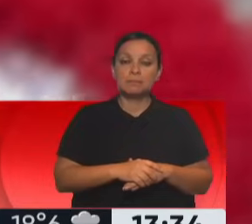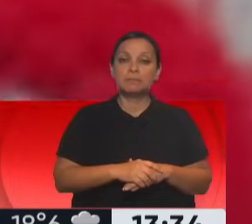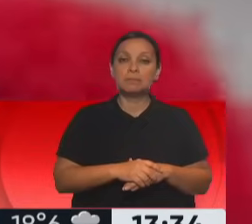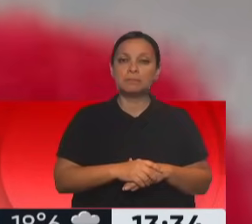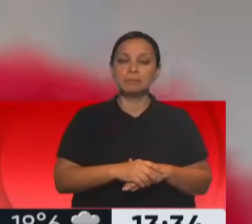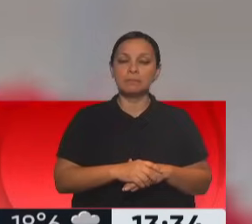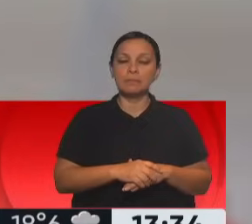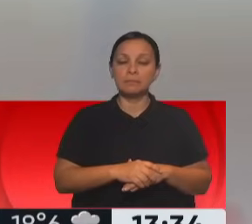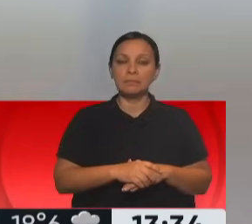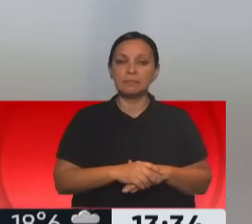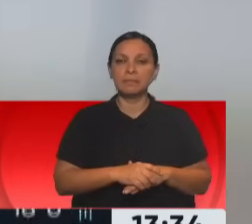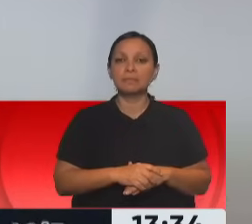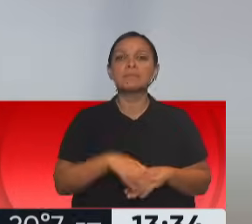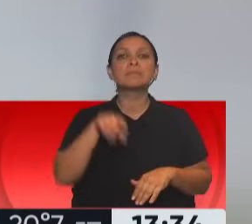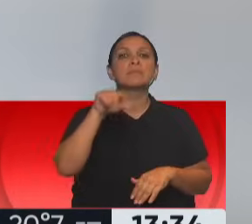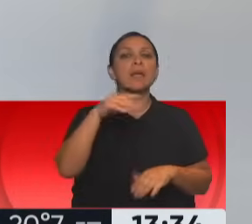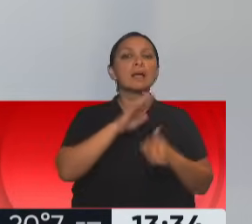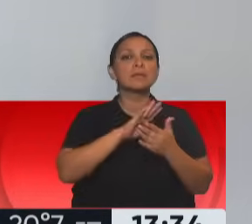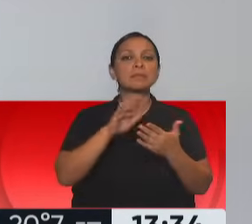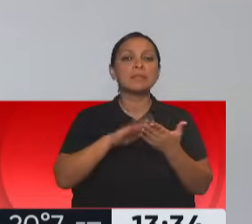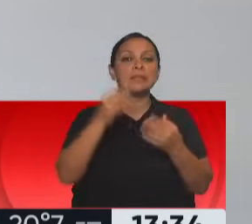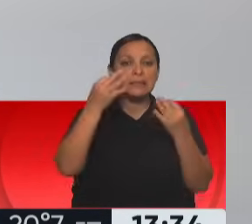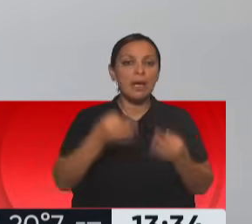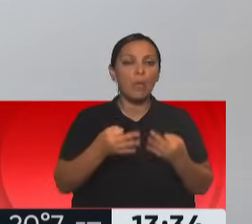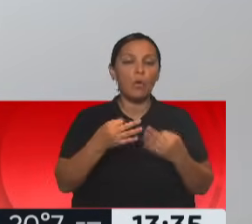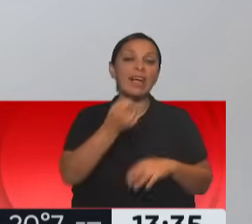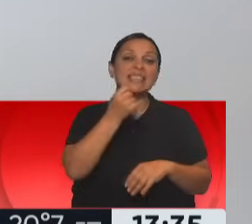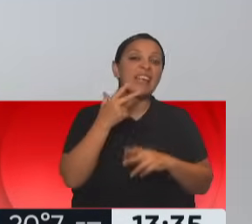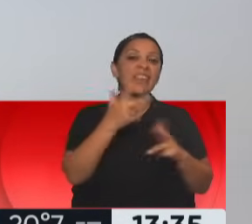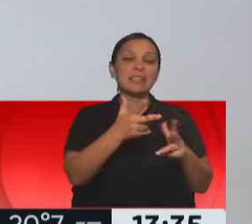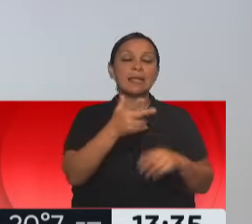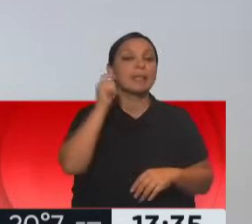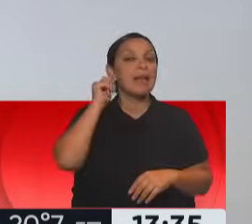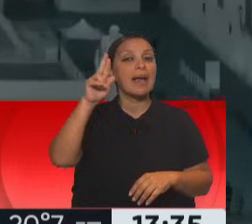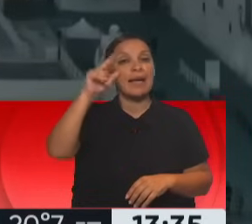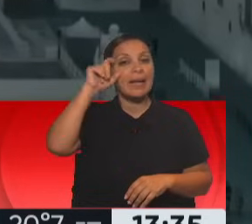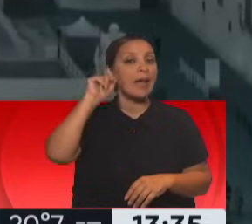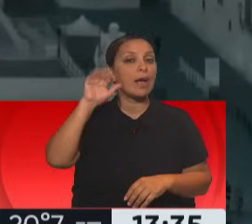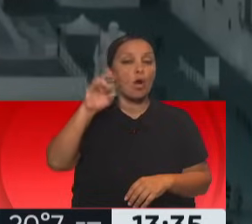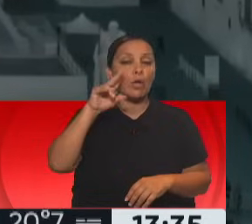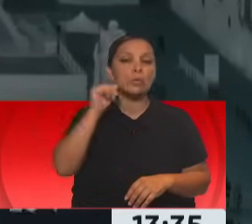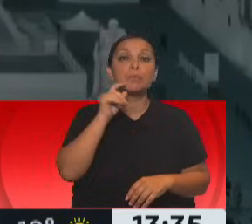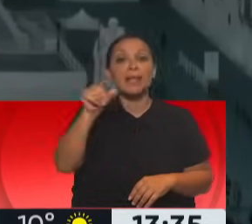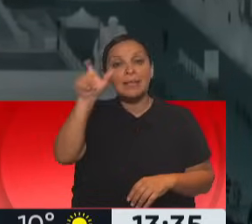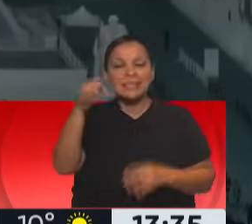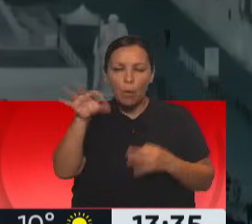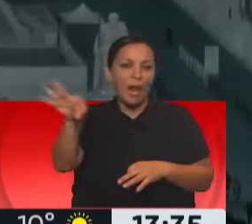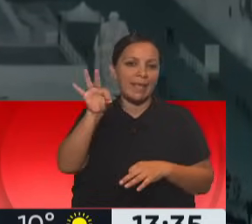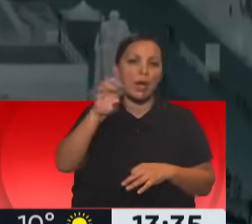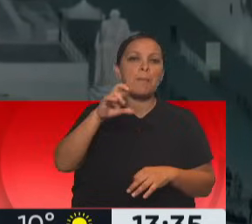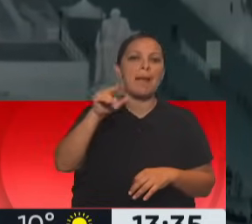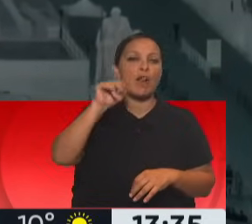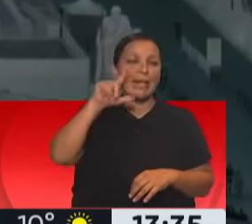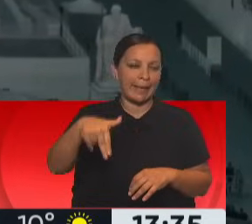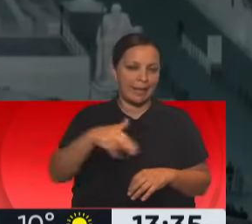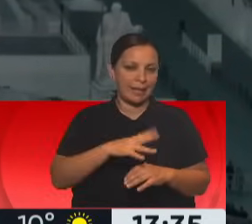Parolin, porque él ya ha anticipado que se llamaría así. Se llamaría así. Atención, porque si no estaríamos